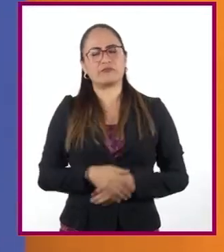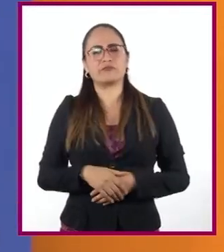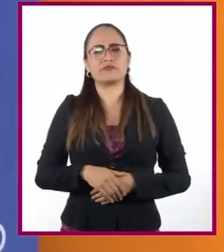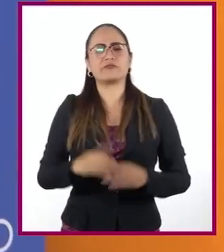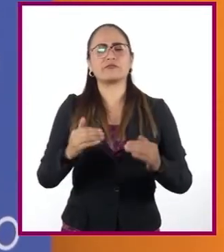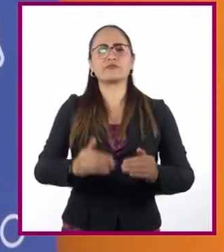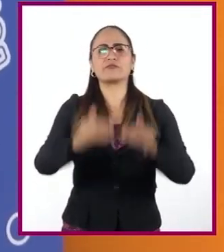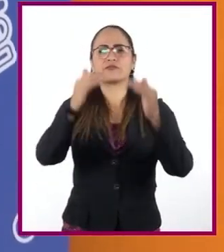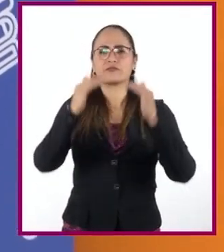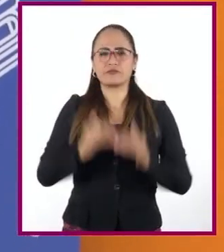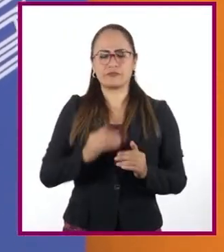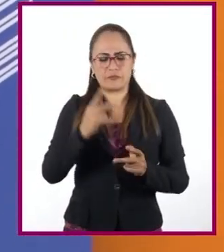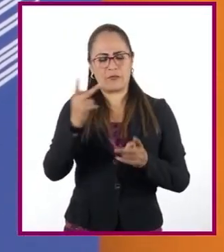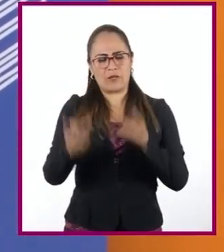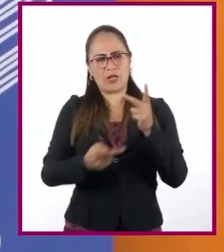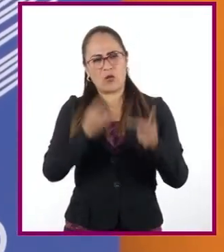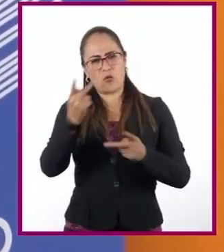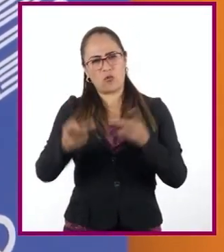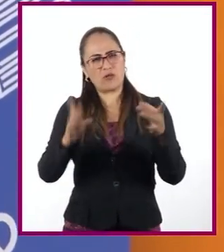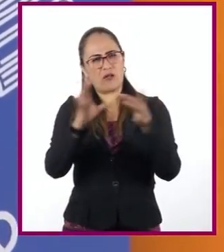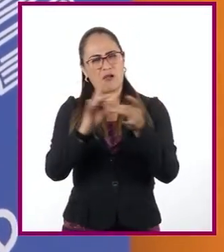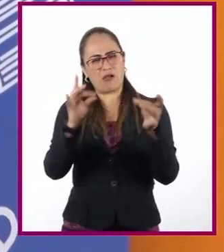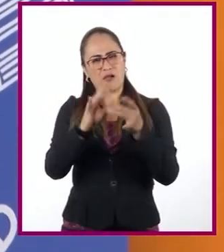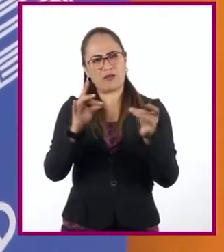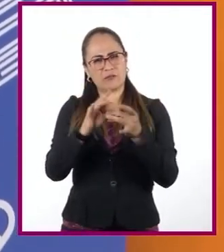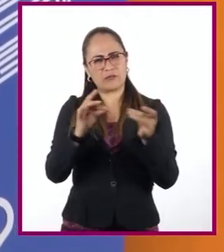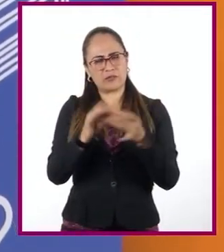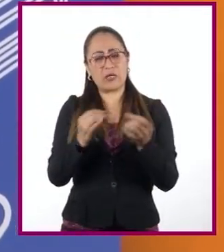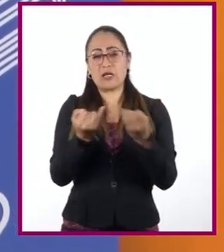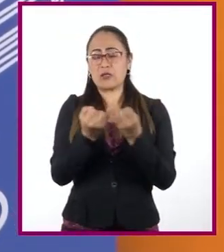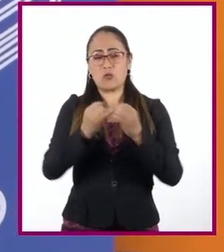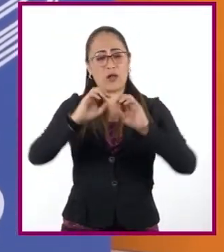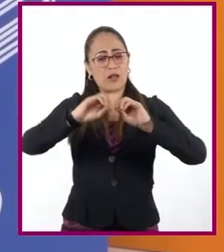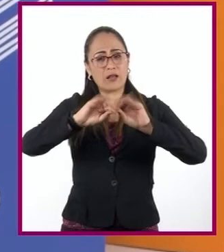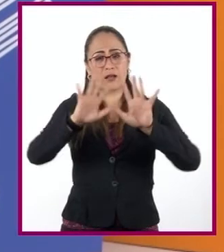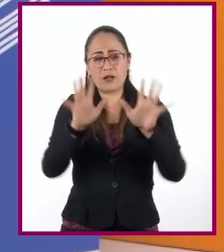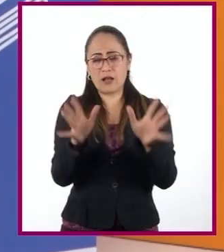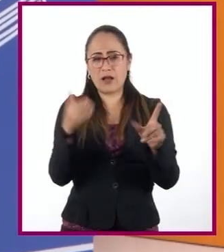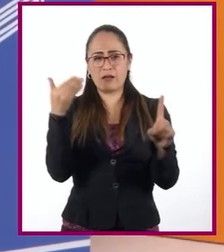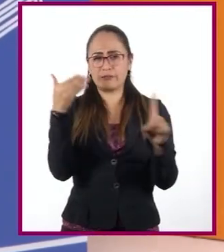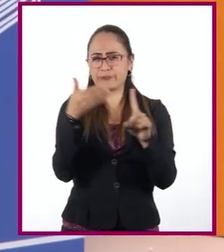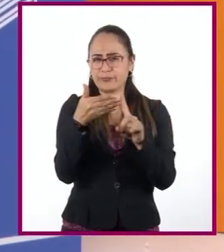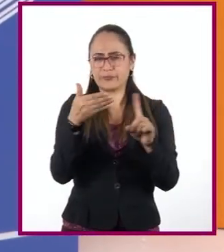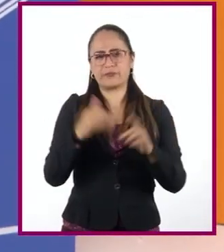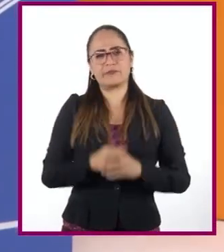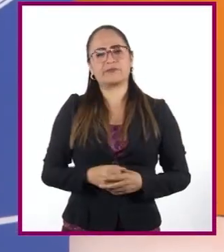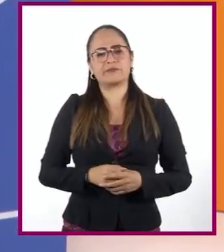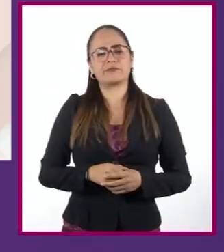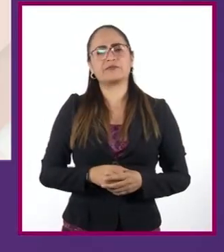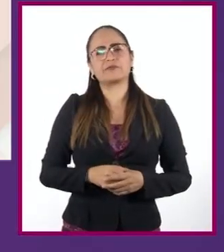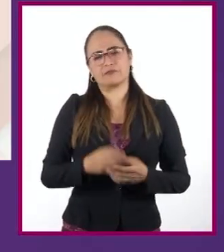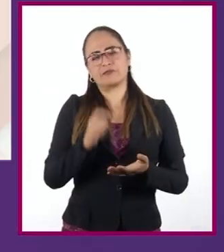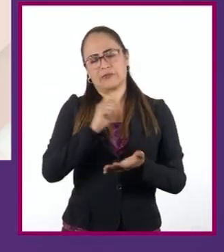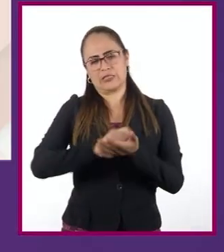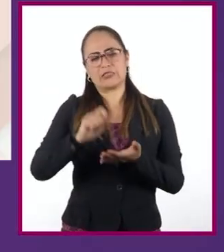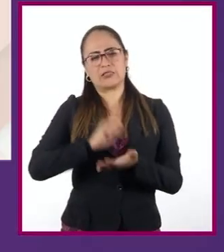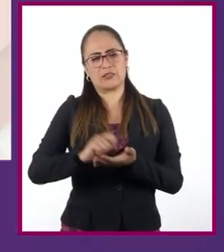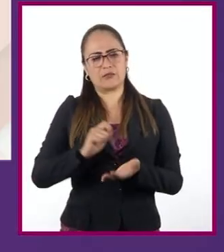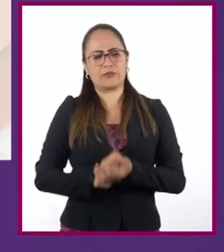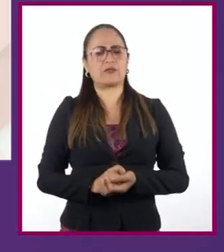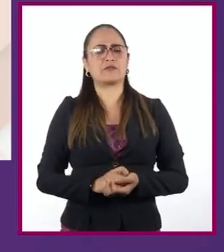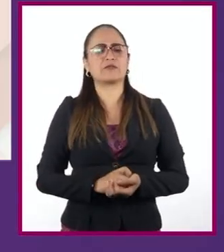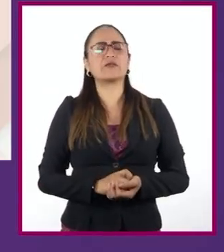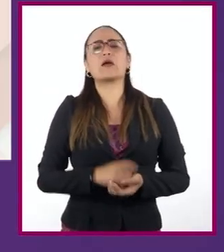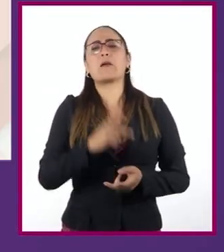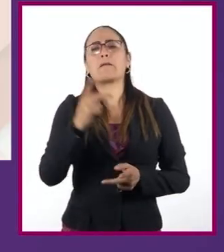la descripción del cuestionario, la cual también debe ser clara y concisa, por lo que escribimos: el